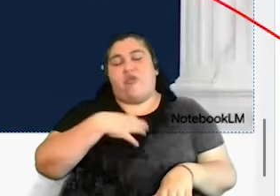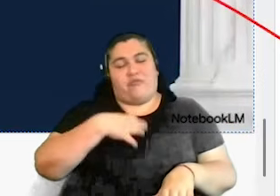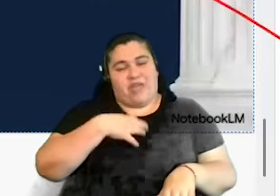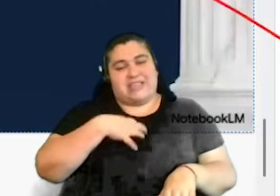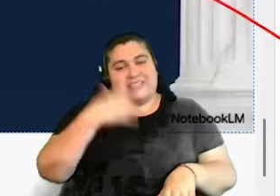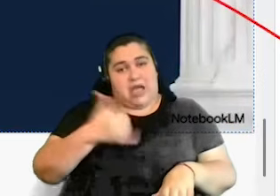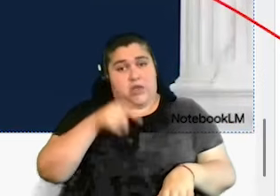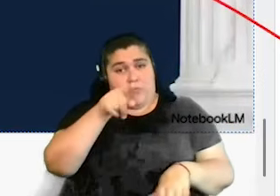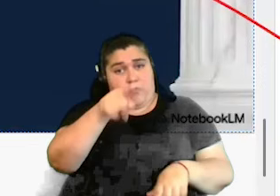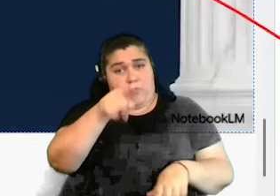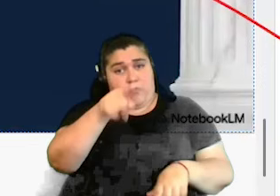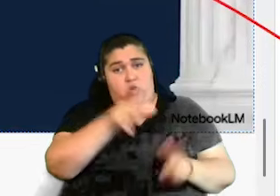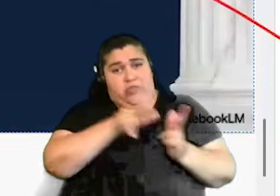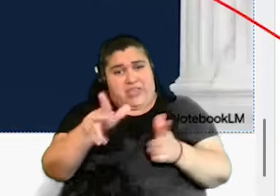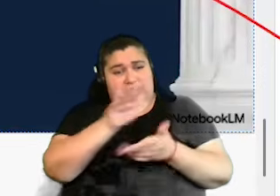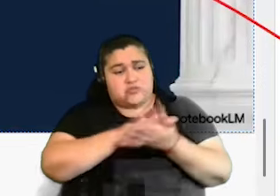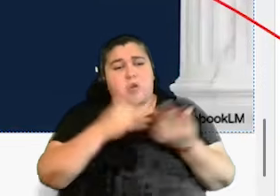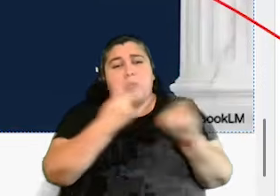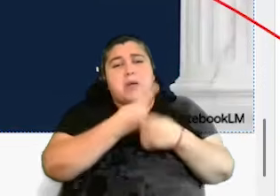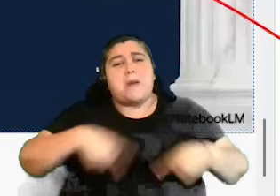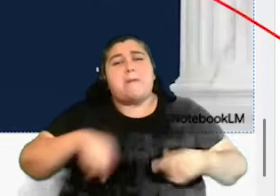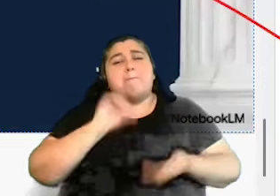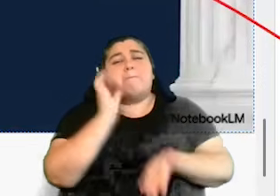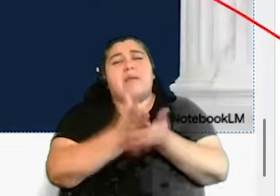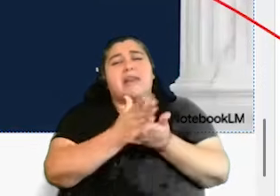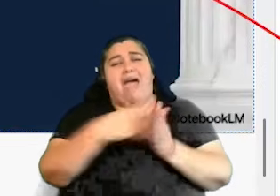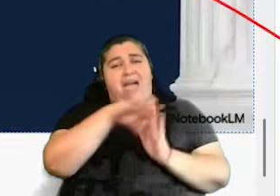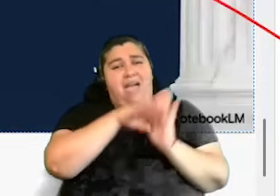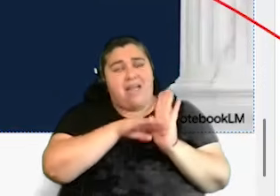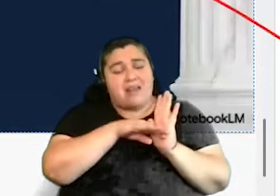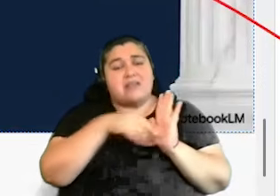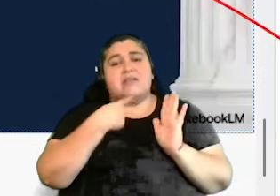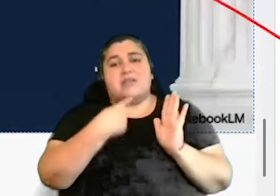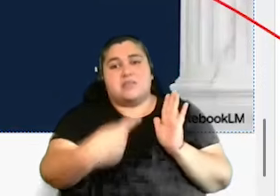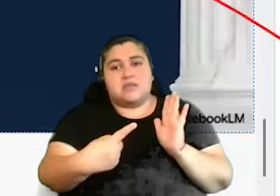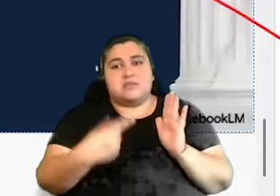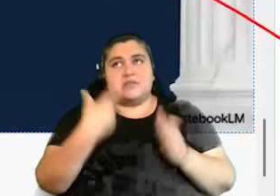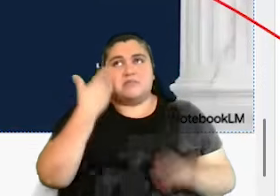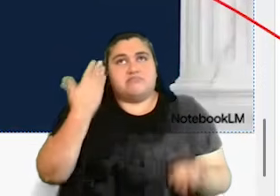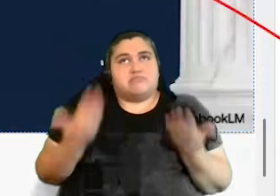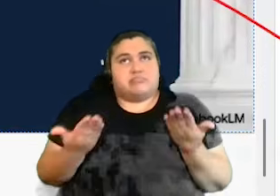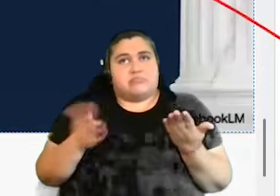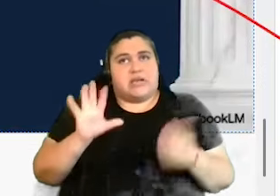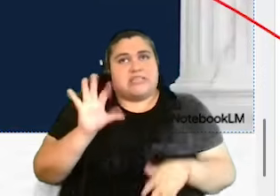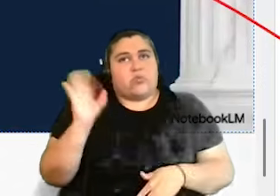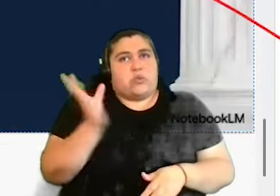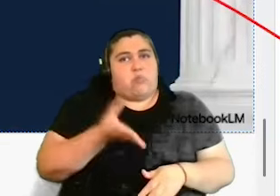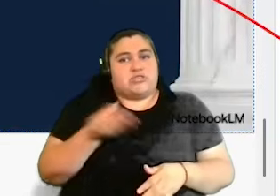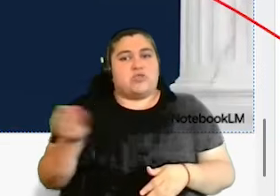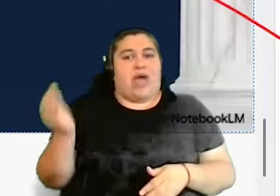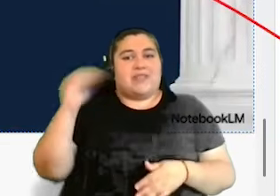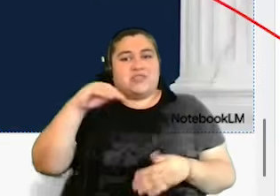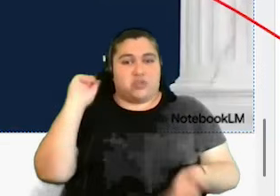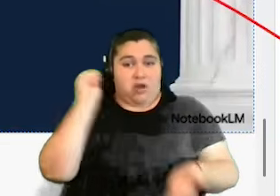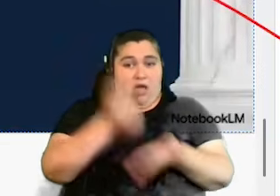respecto al cambio en materia penal tributaria, que el contribuyente puede extinguir la acción penal con un 50% adicional, y que es ilimitada la cantidad de veces,